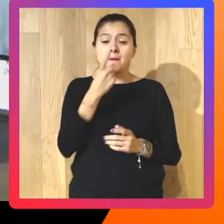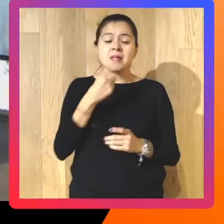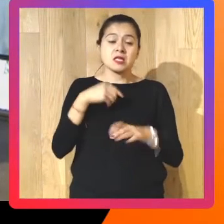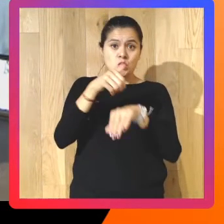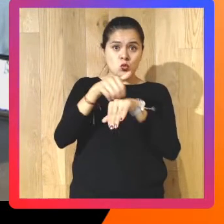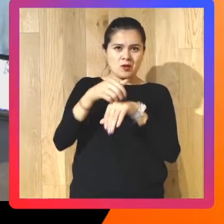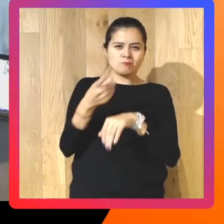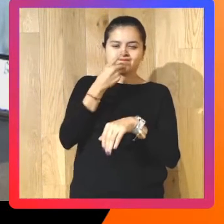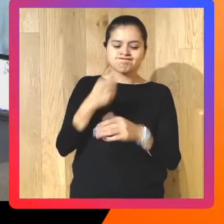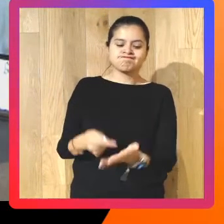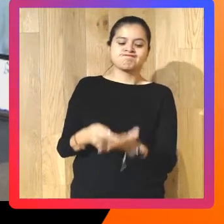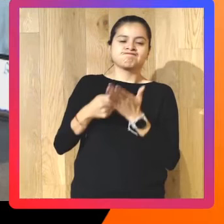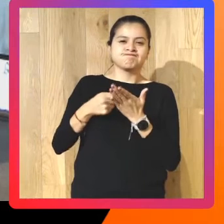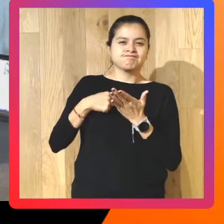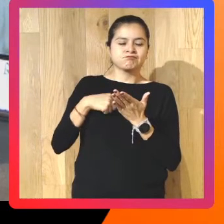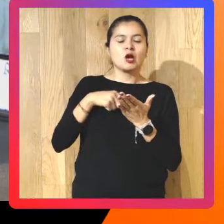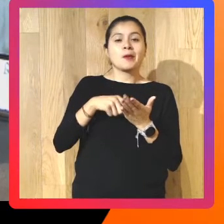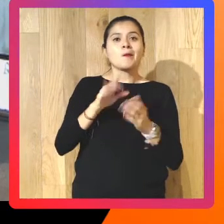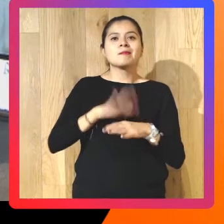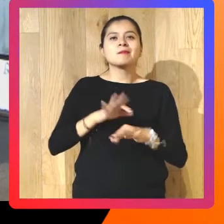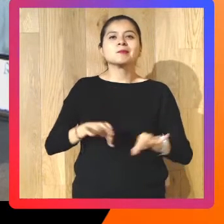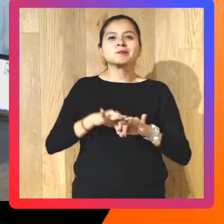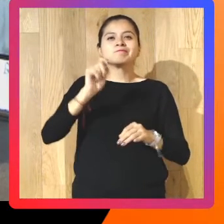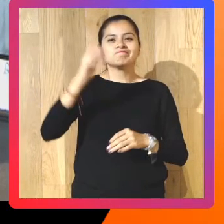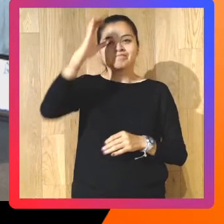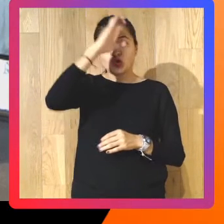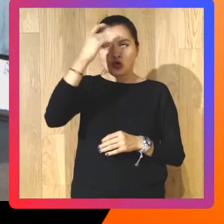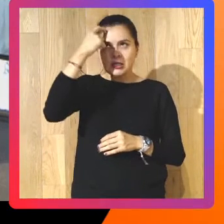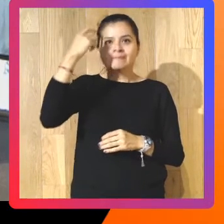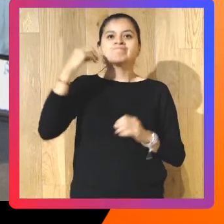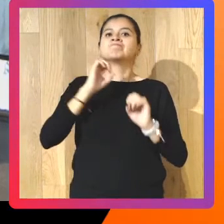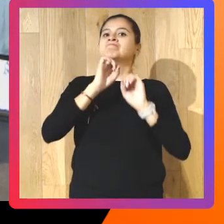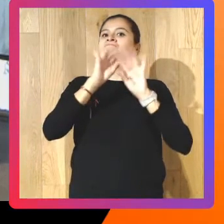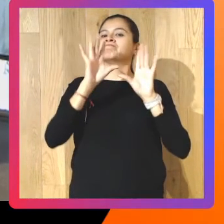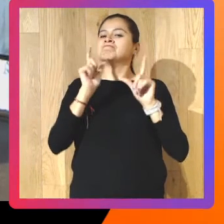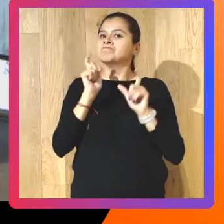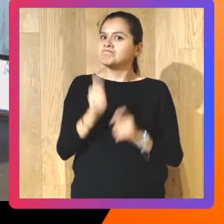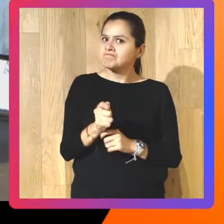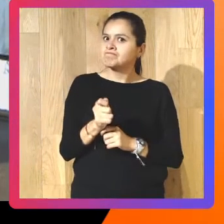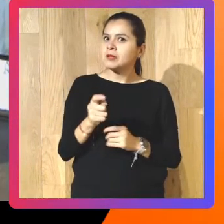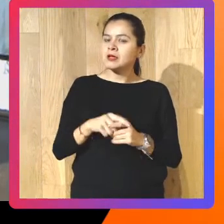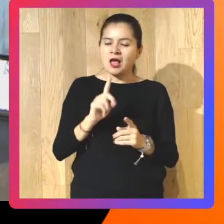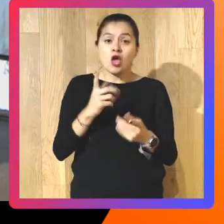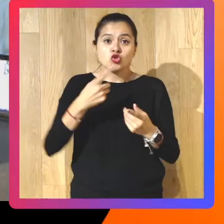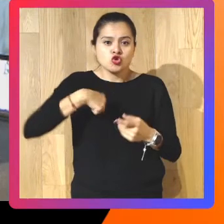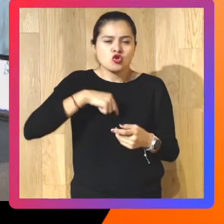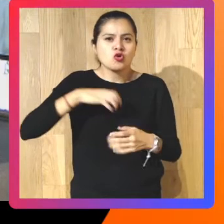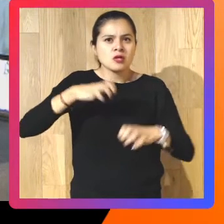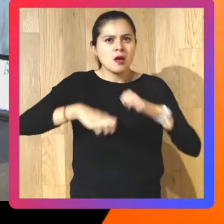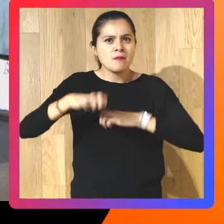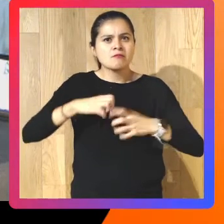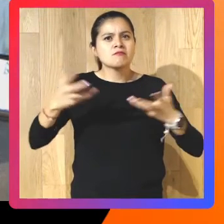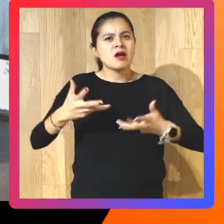aquí lo principal es estar conscientes y es lo que estamos haciendo. ¿Qué vamos a hacer todos los empresarios y estamos